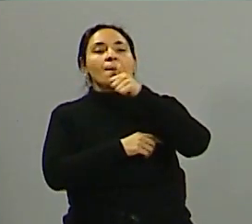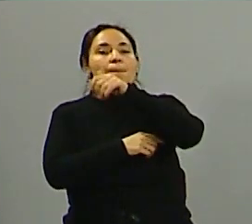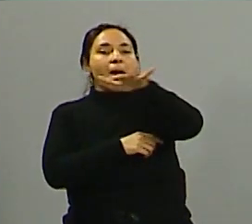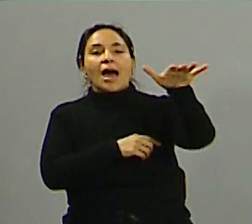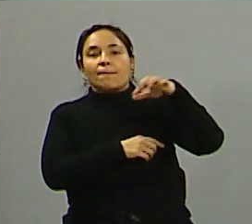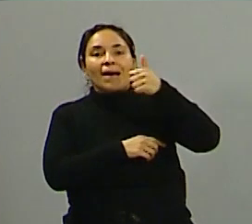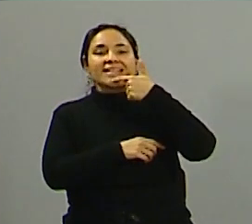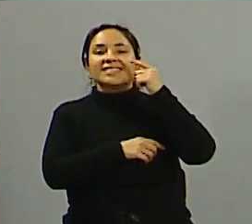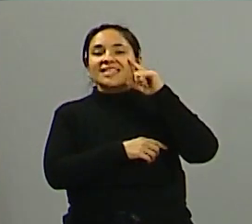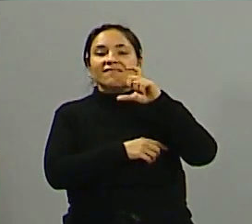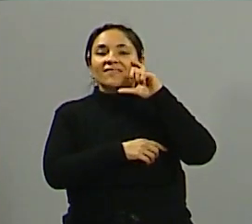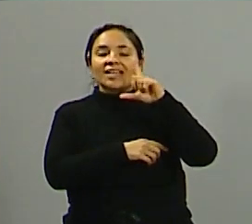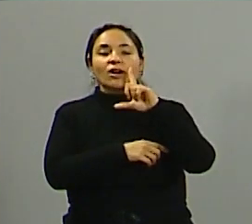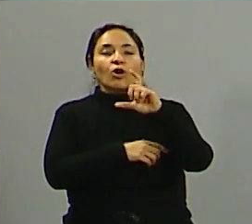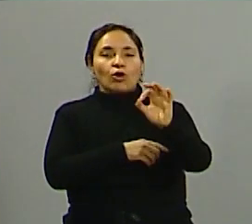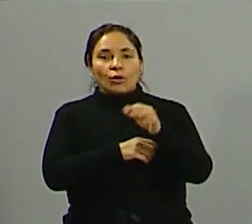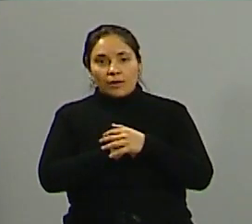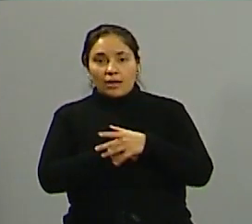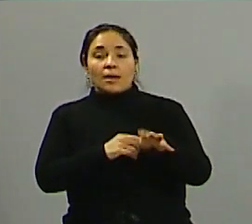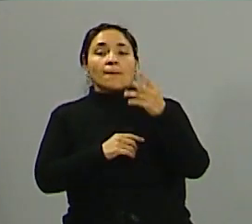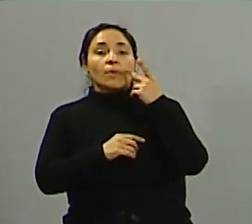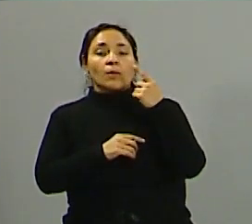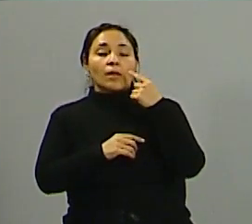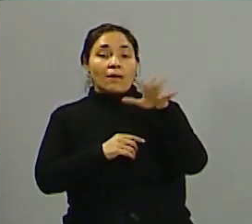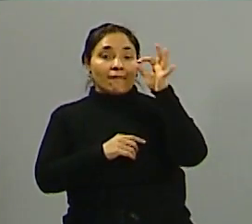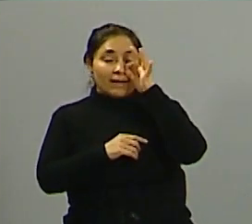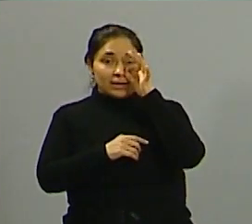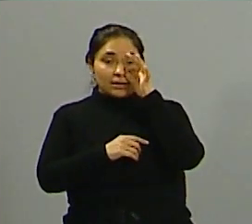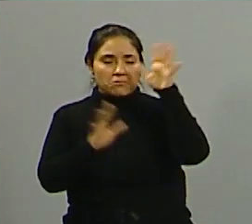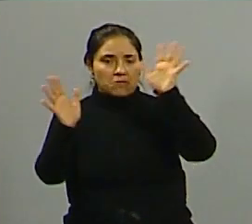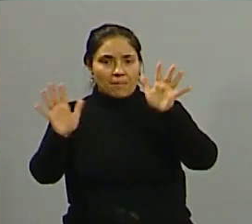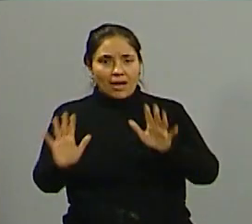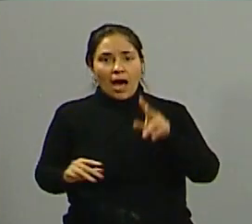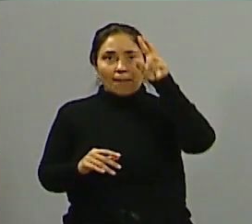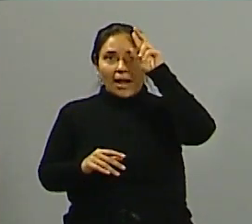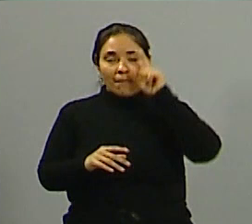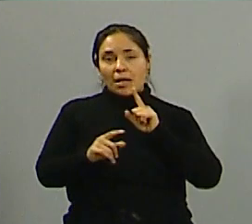20, cuando ya están preparando todo para zarpar para ir a Perú,